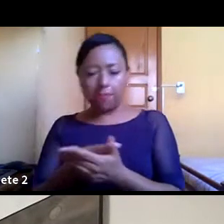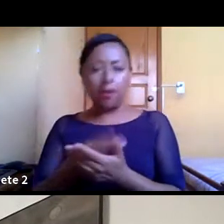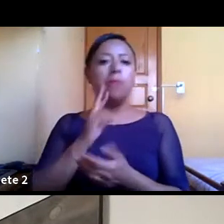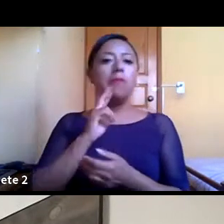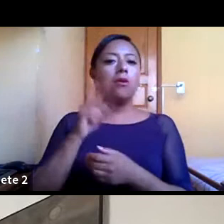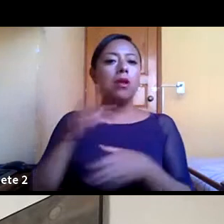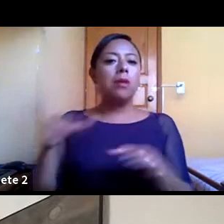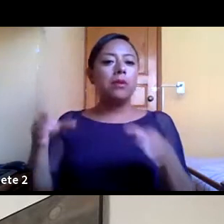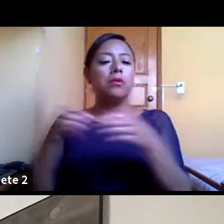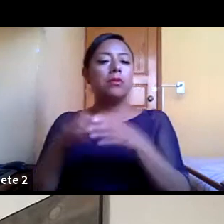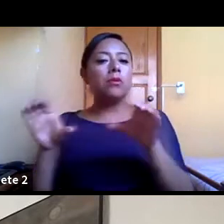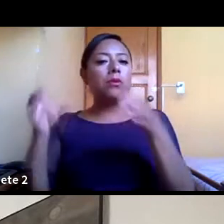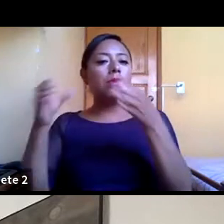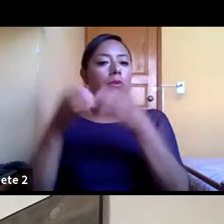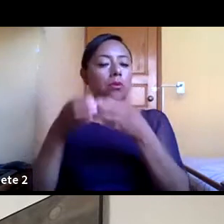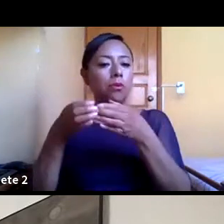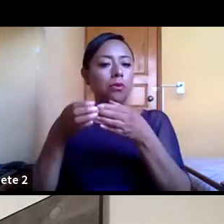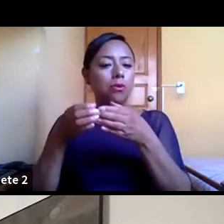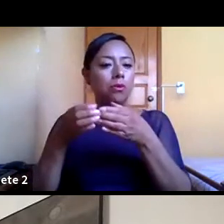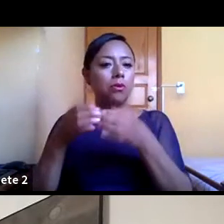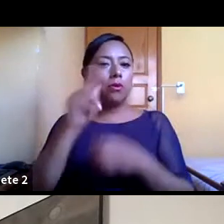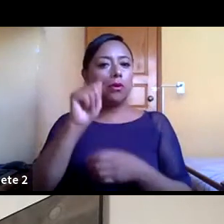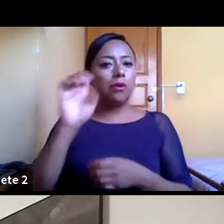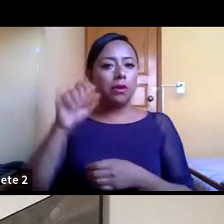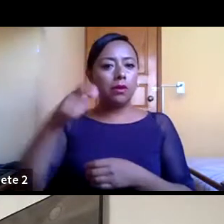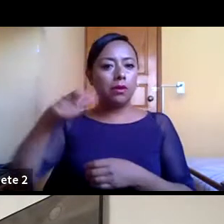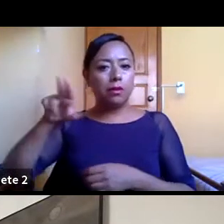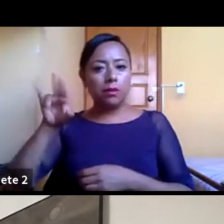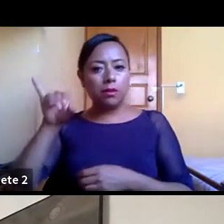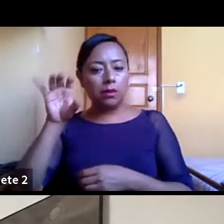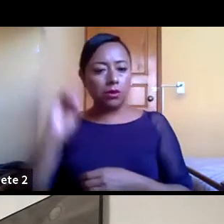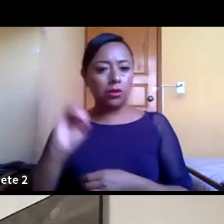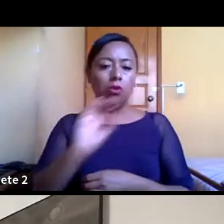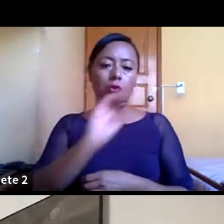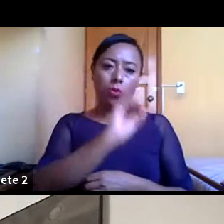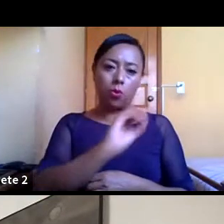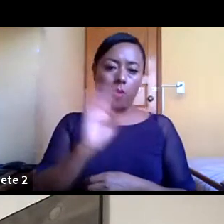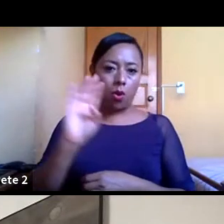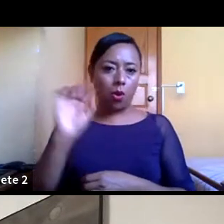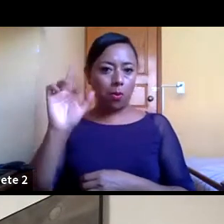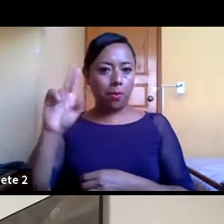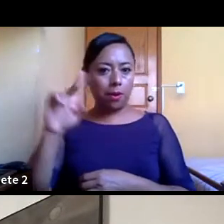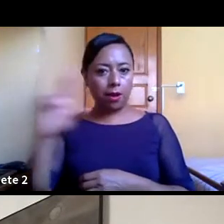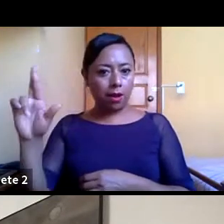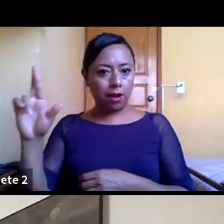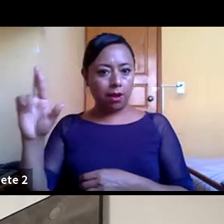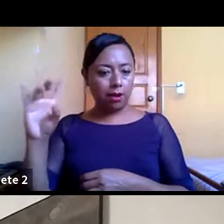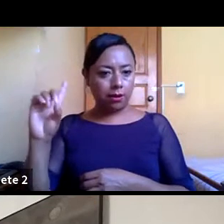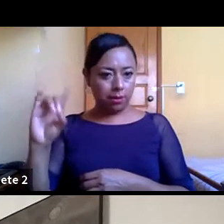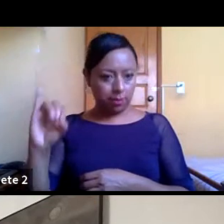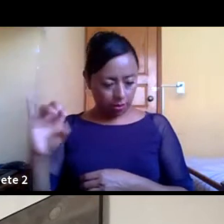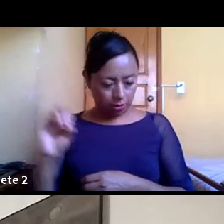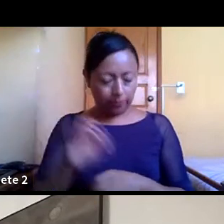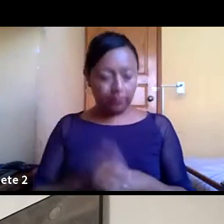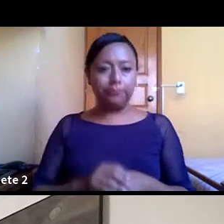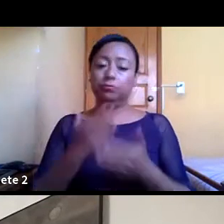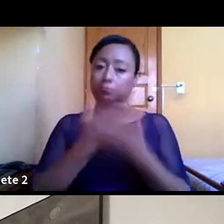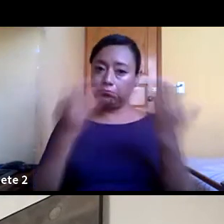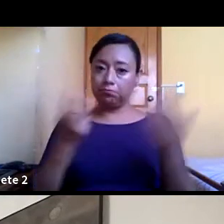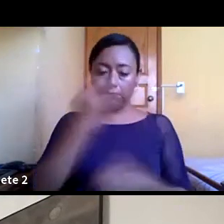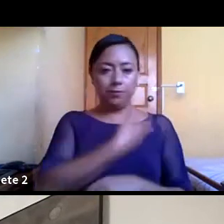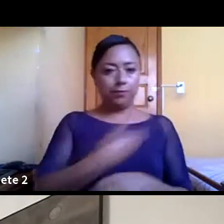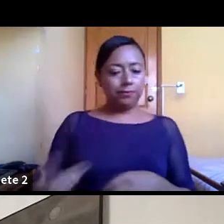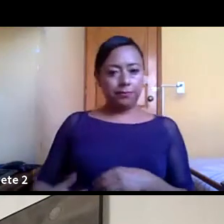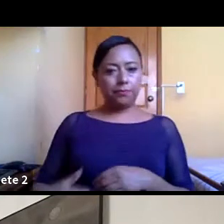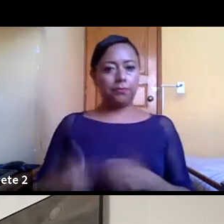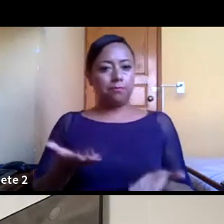y Comunitario Tequio o Barrio, como hoy se le llama. Esta presidencia pone a consideración de las